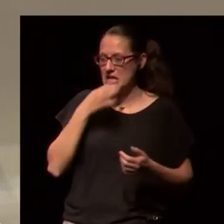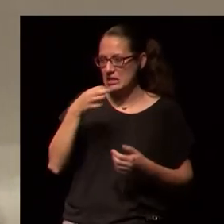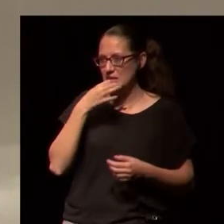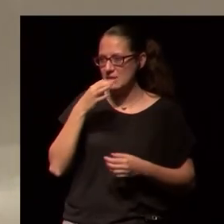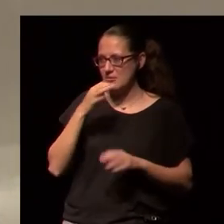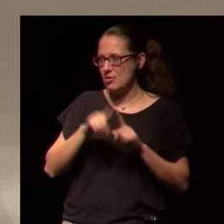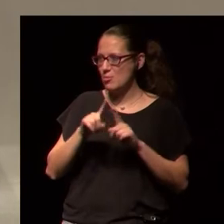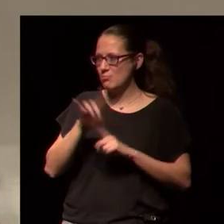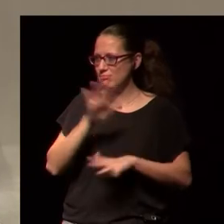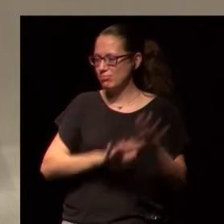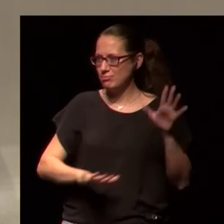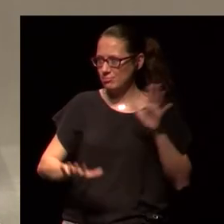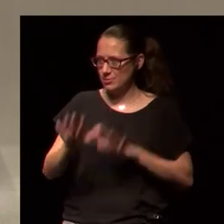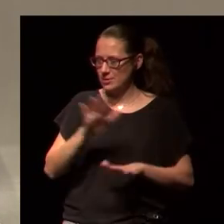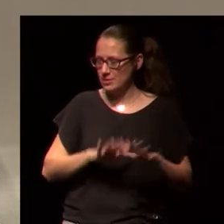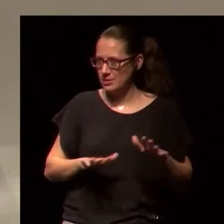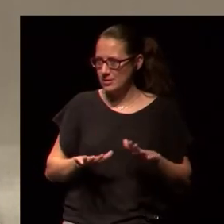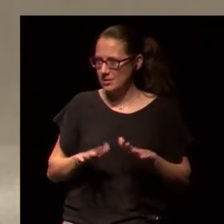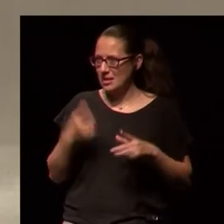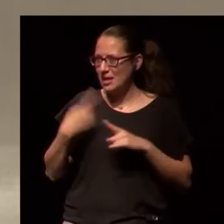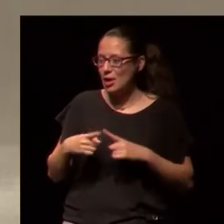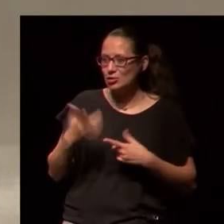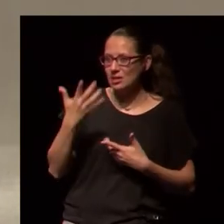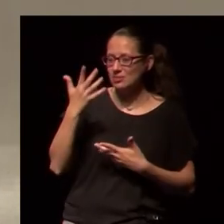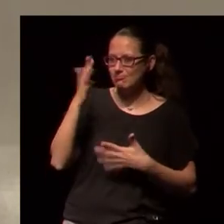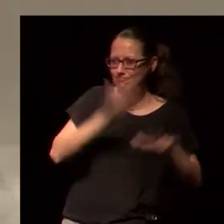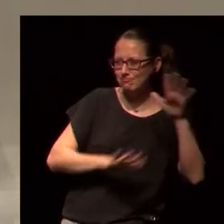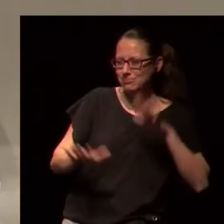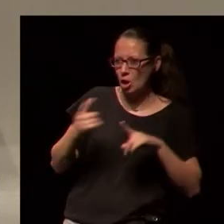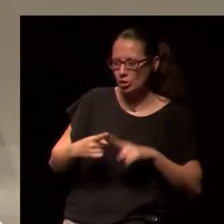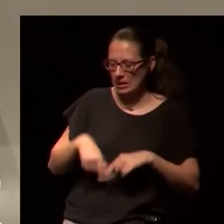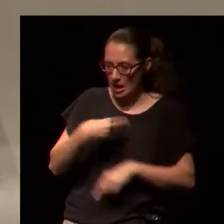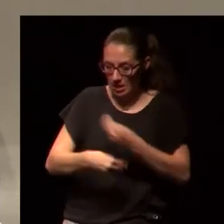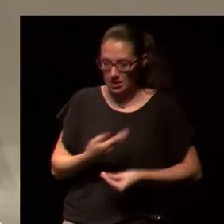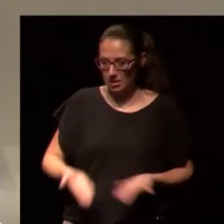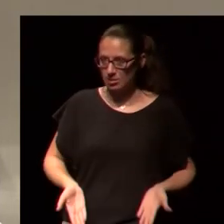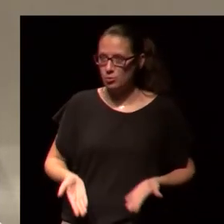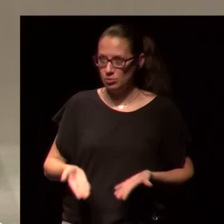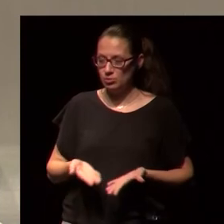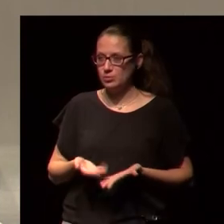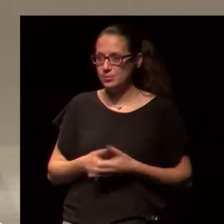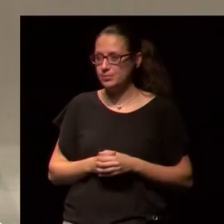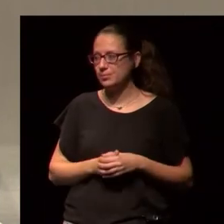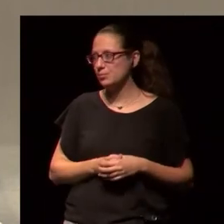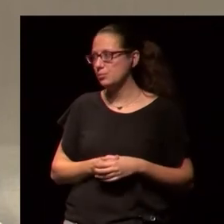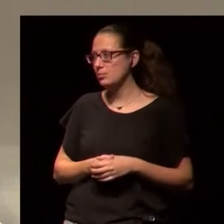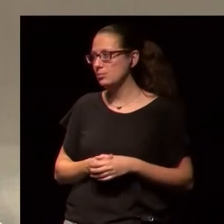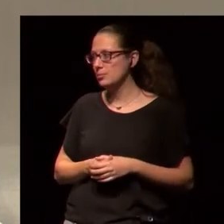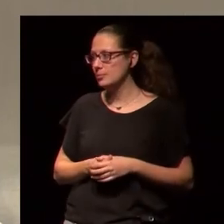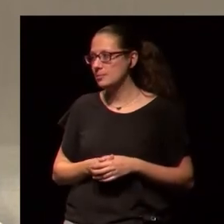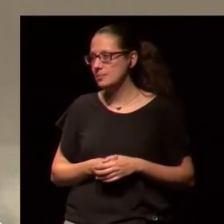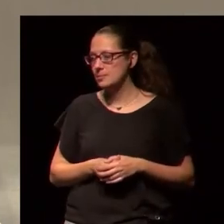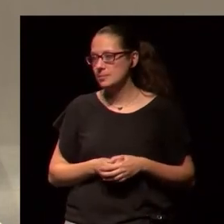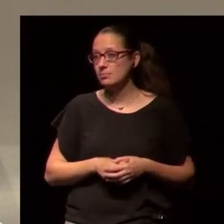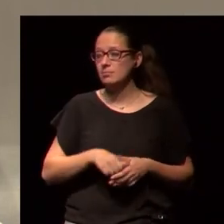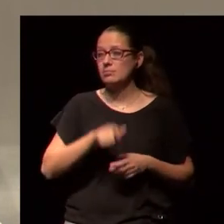¿no? En lo lío, lo que hacemos, esa persona que